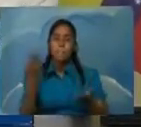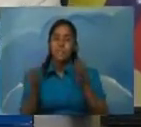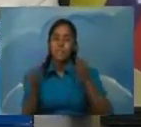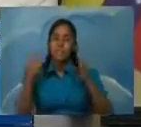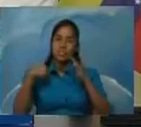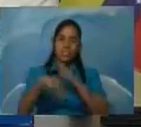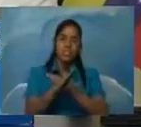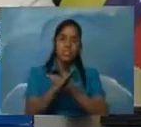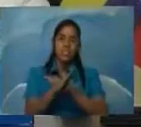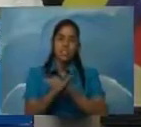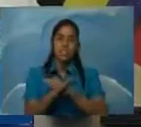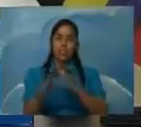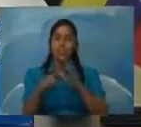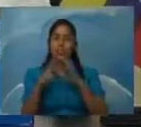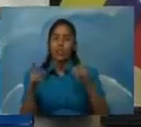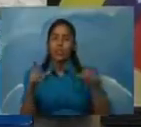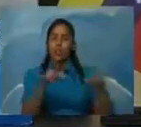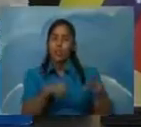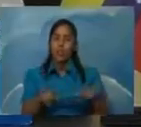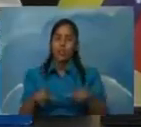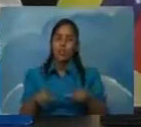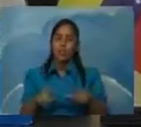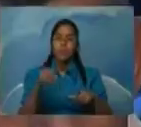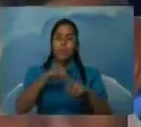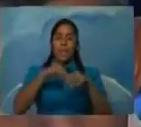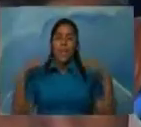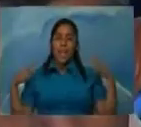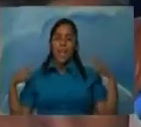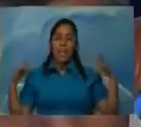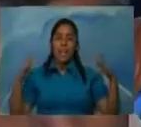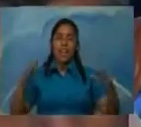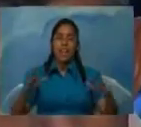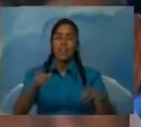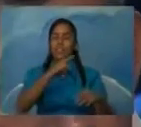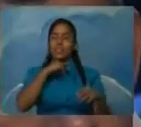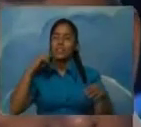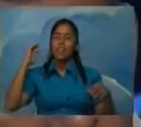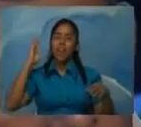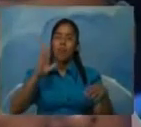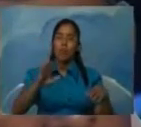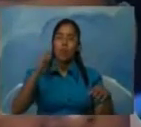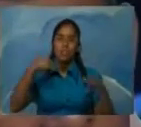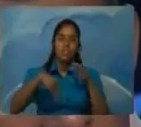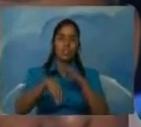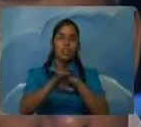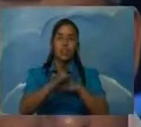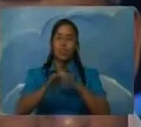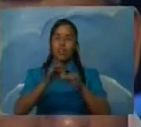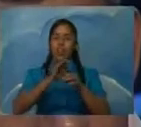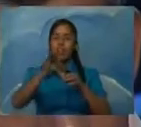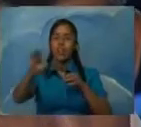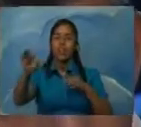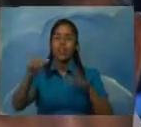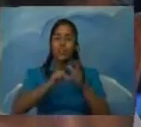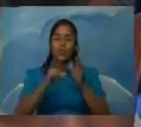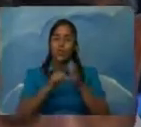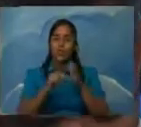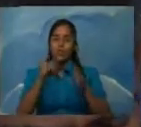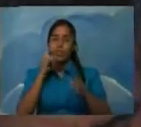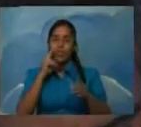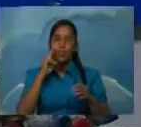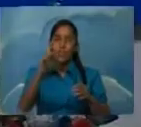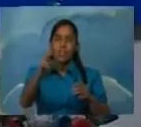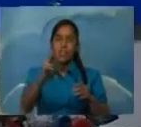siga adelante, pase de largo. El ángel de la muerte pasaba de largo donde veía la señal de